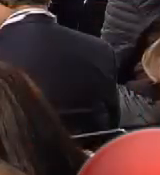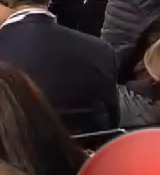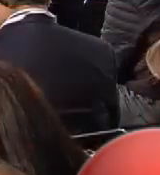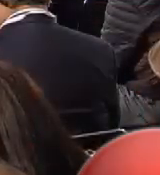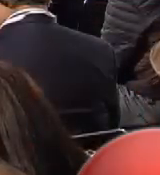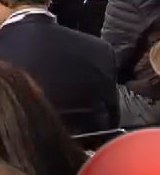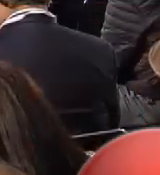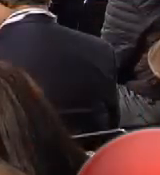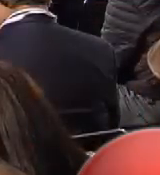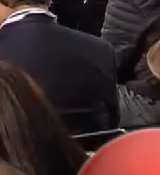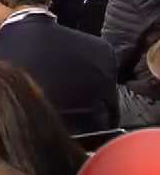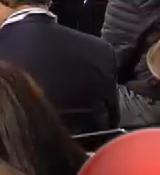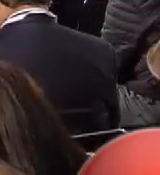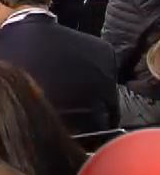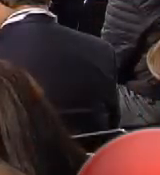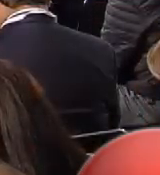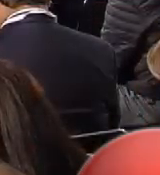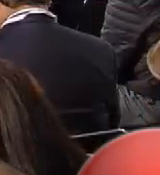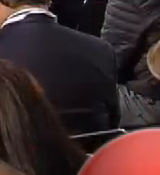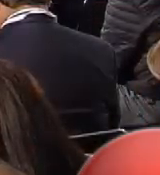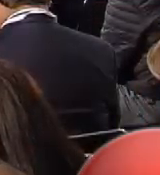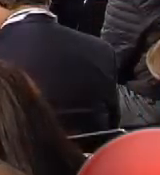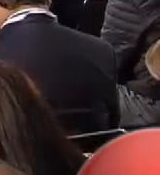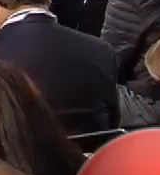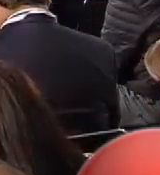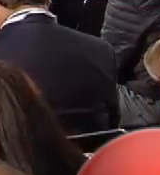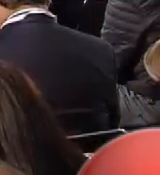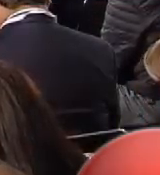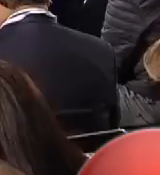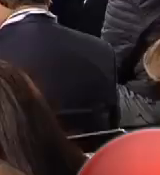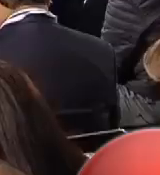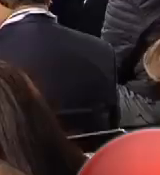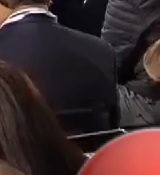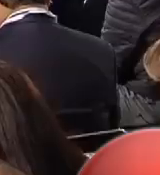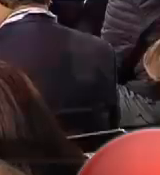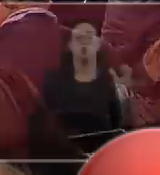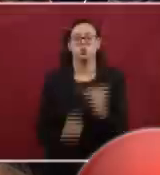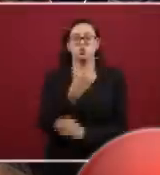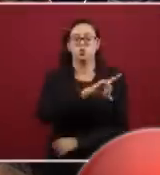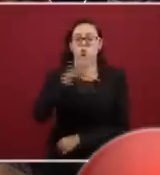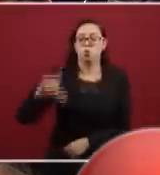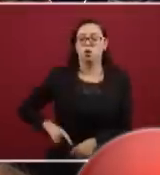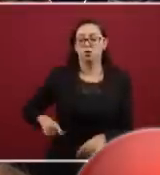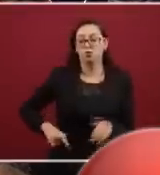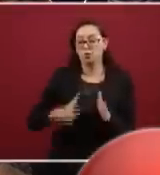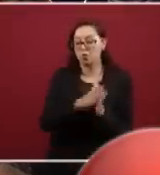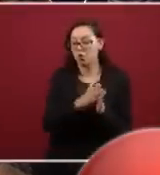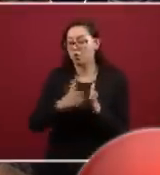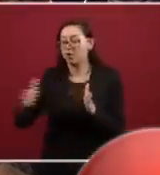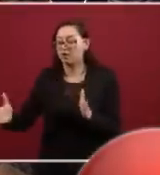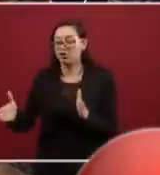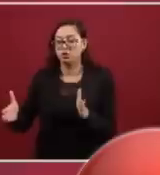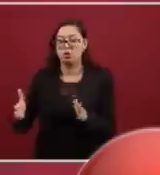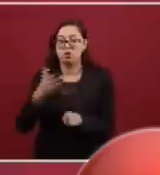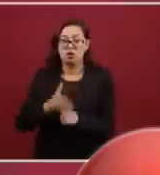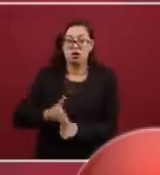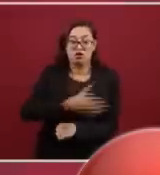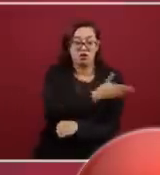con el que se medía la situación en el antiguo régimen. Por eso este descontrol,